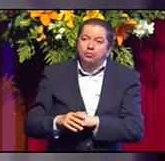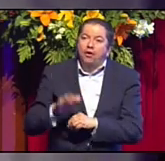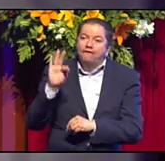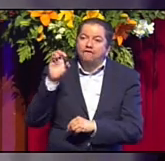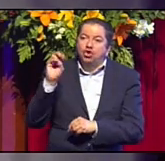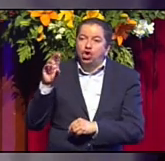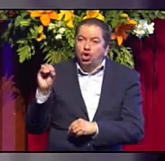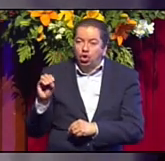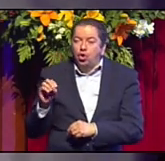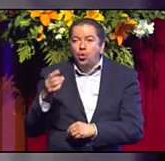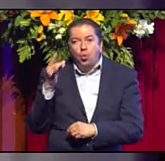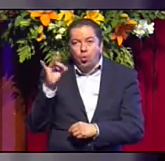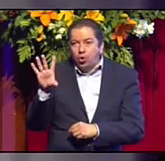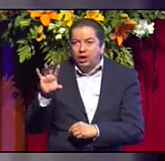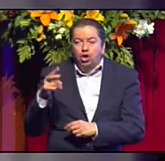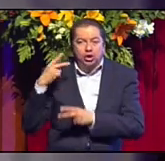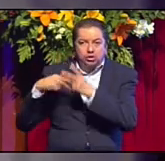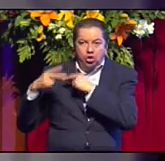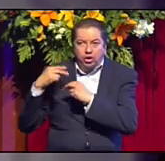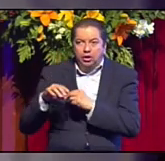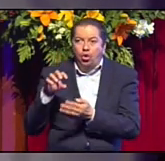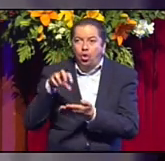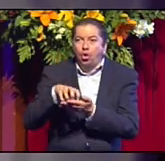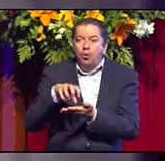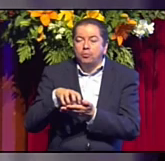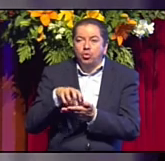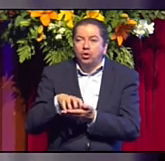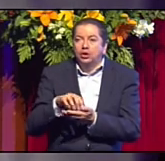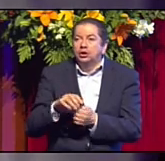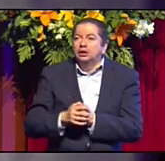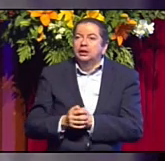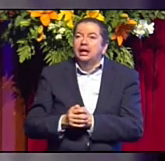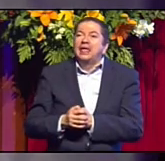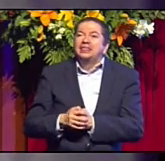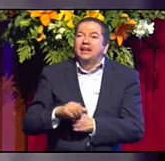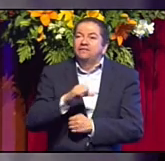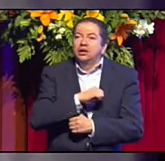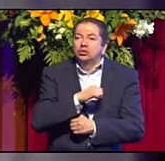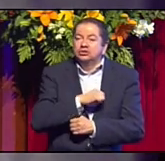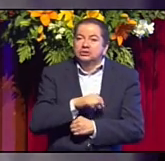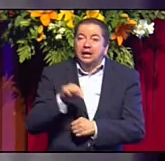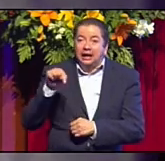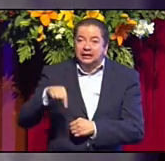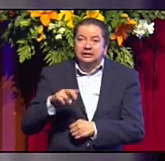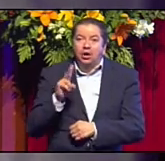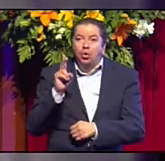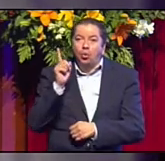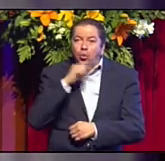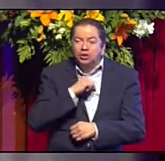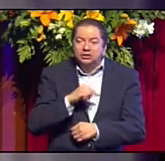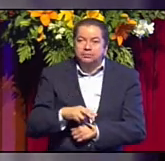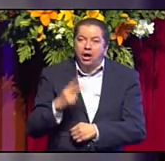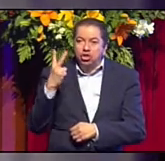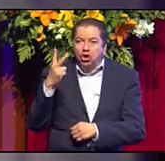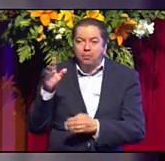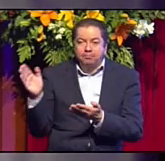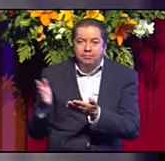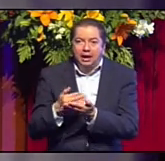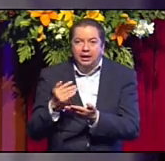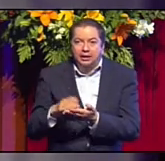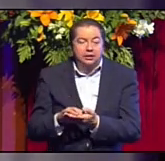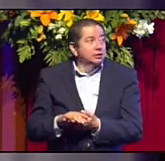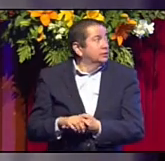único, histórico, para la comuna de Vicuña. La ONU, estas son las últimas dos páginas, Organización